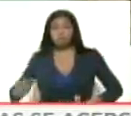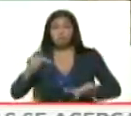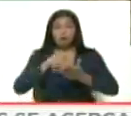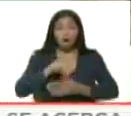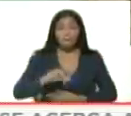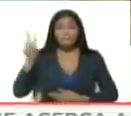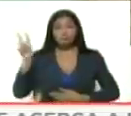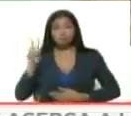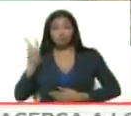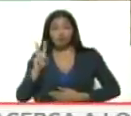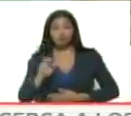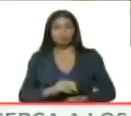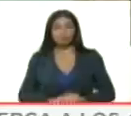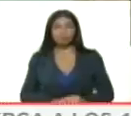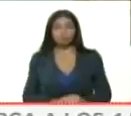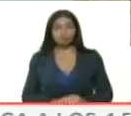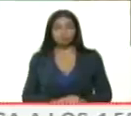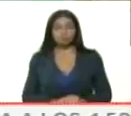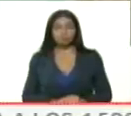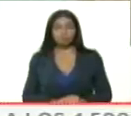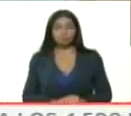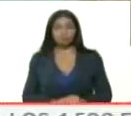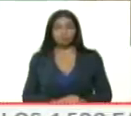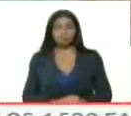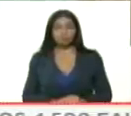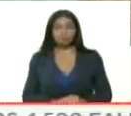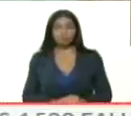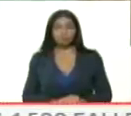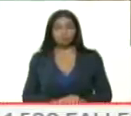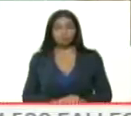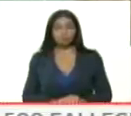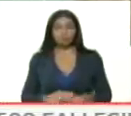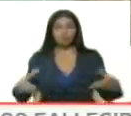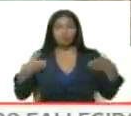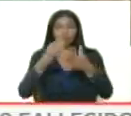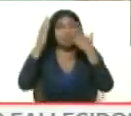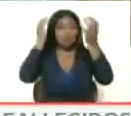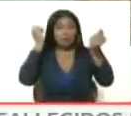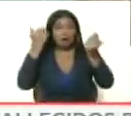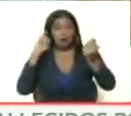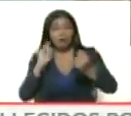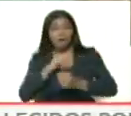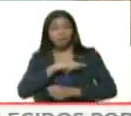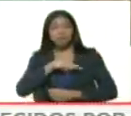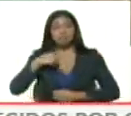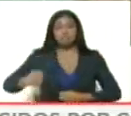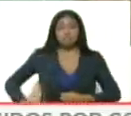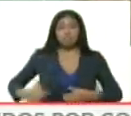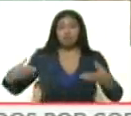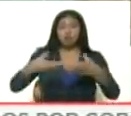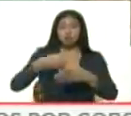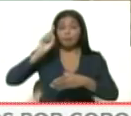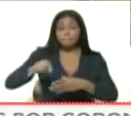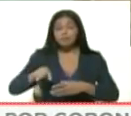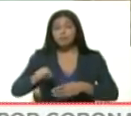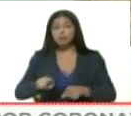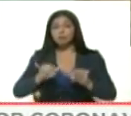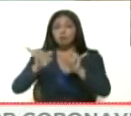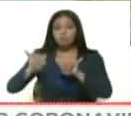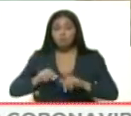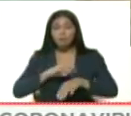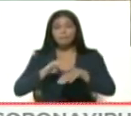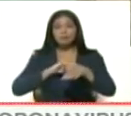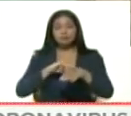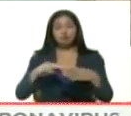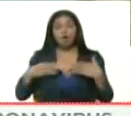Venezuela en la organización de la Embajada China y la organización del Ministerio